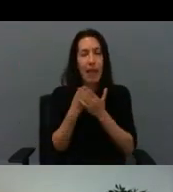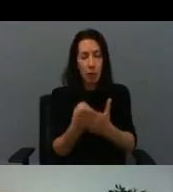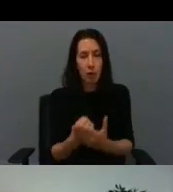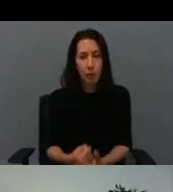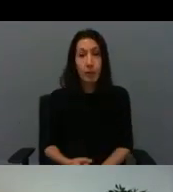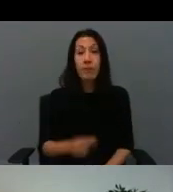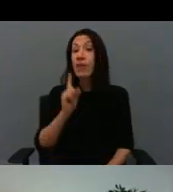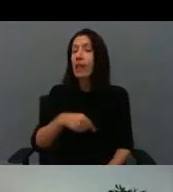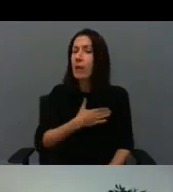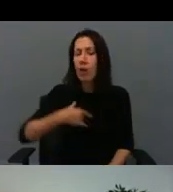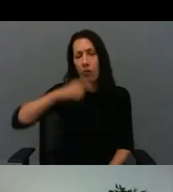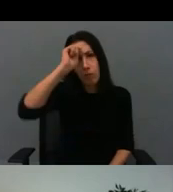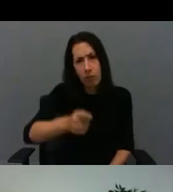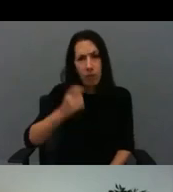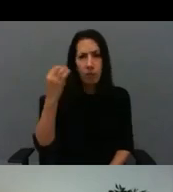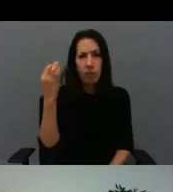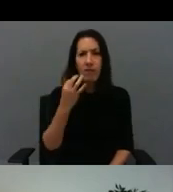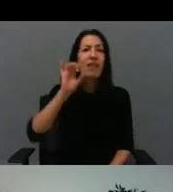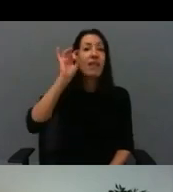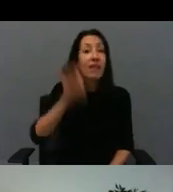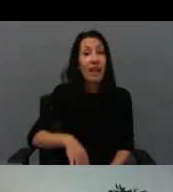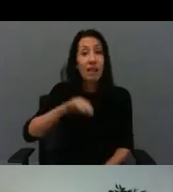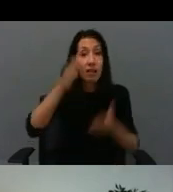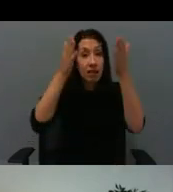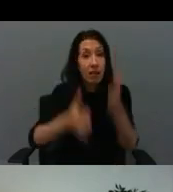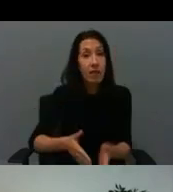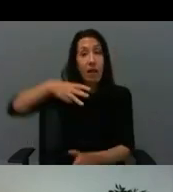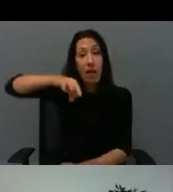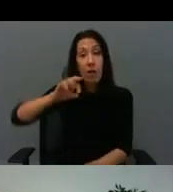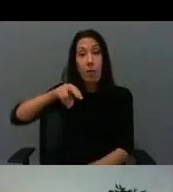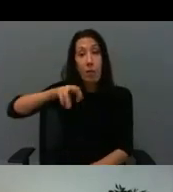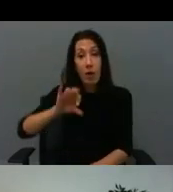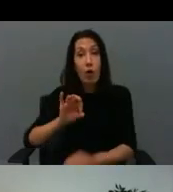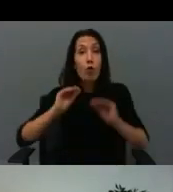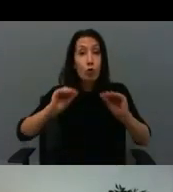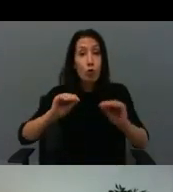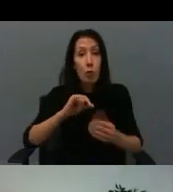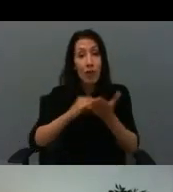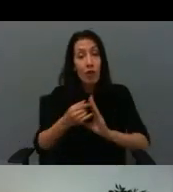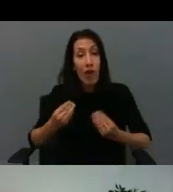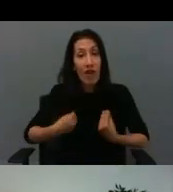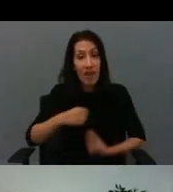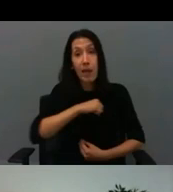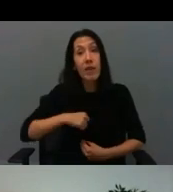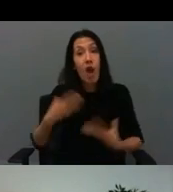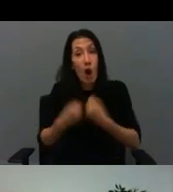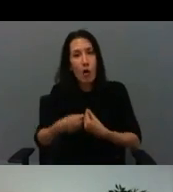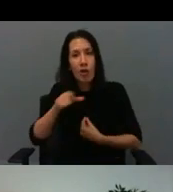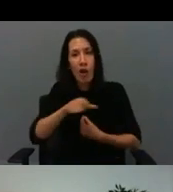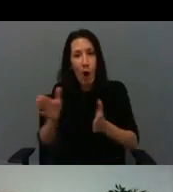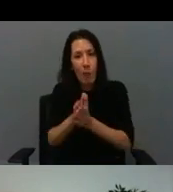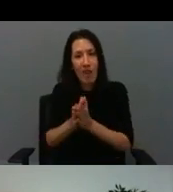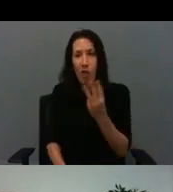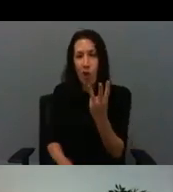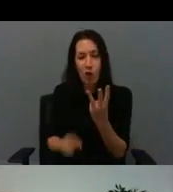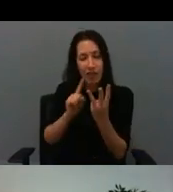Mi admiración también para Manolo por llevar a cabo un proyecto de vida independiente junto con dos compañeros a los que